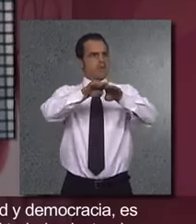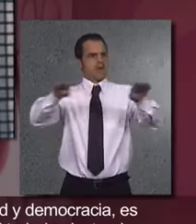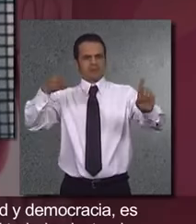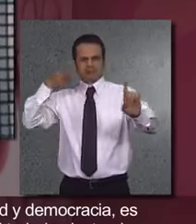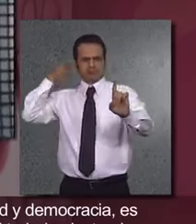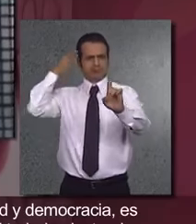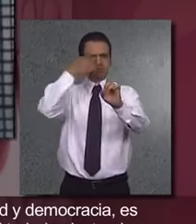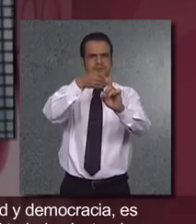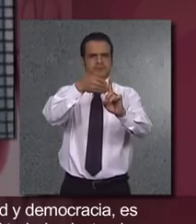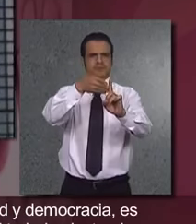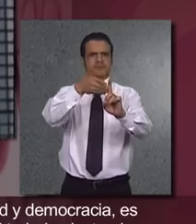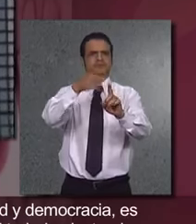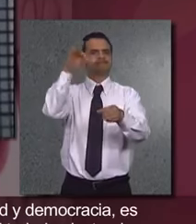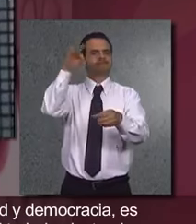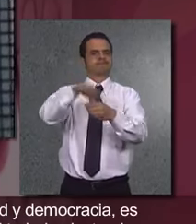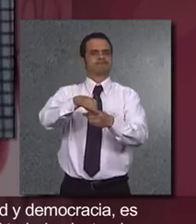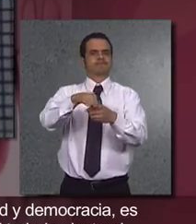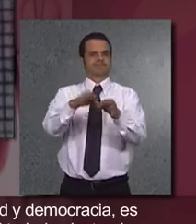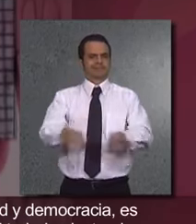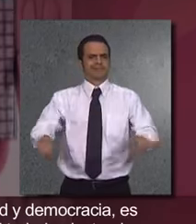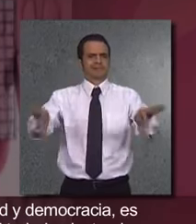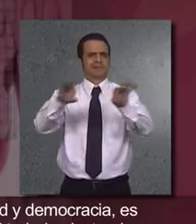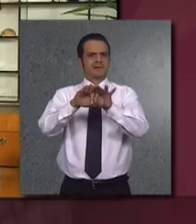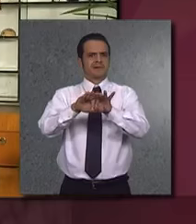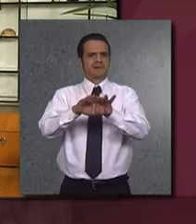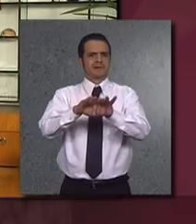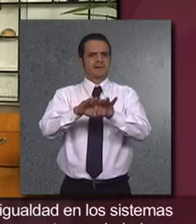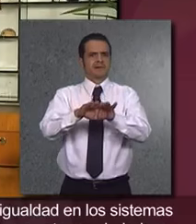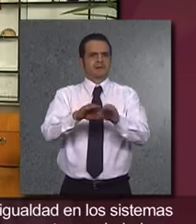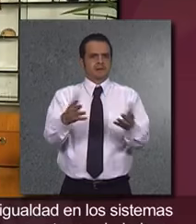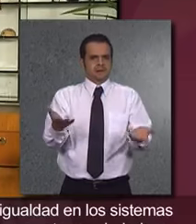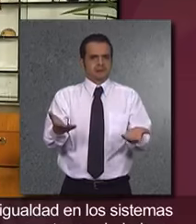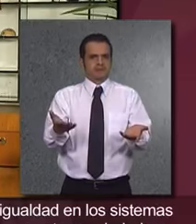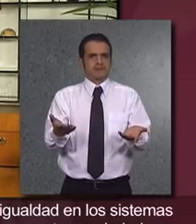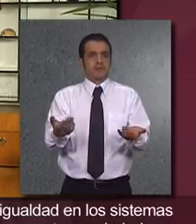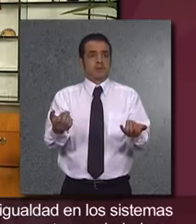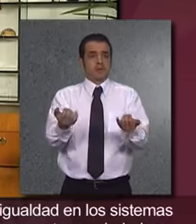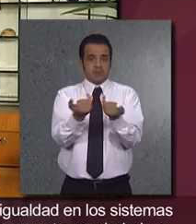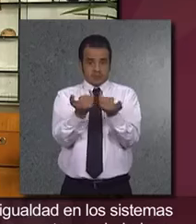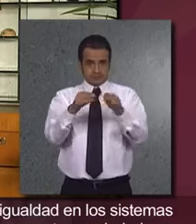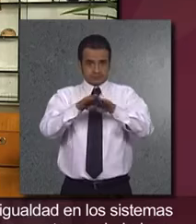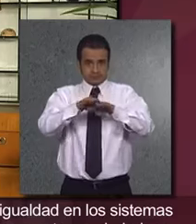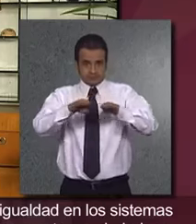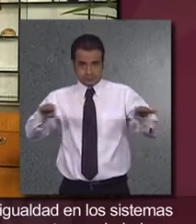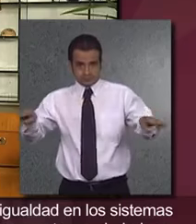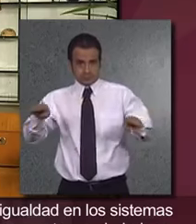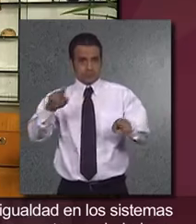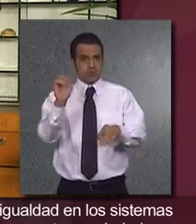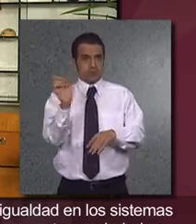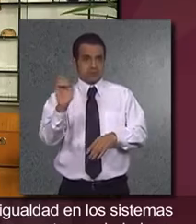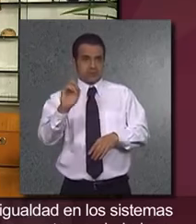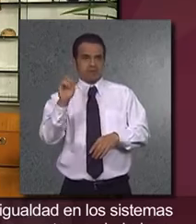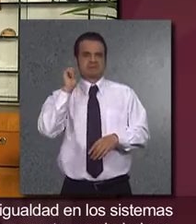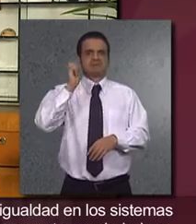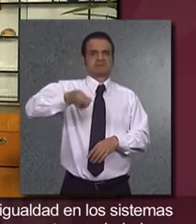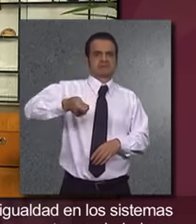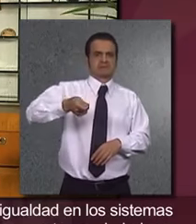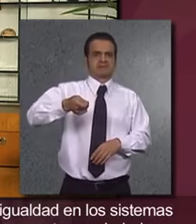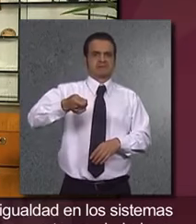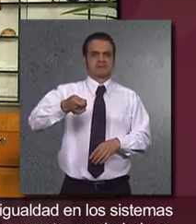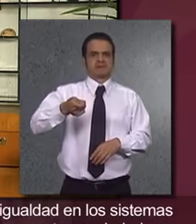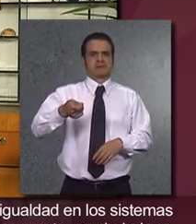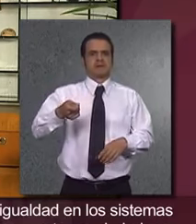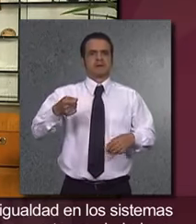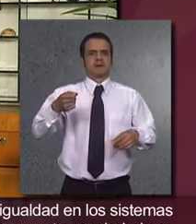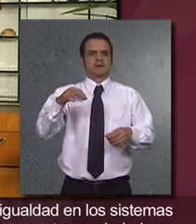democracia, es un eje central para el trabajo electoral. La expresión más clara de igualdad en los sistemas democráticos